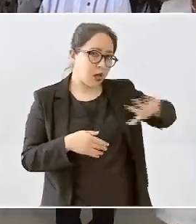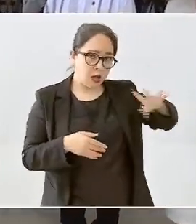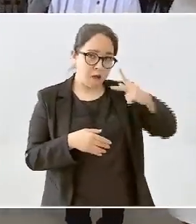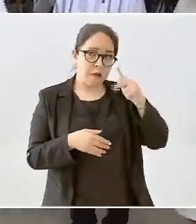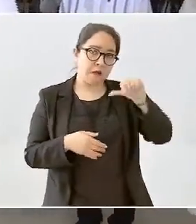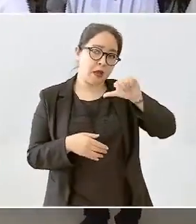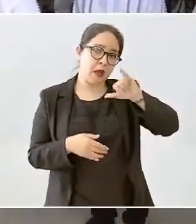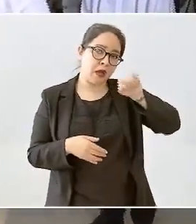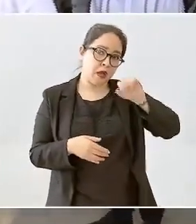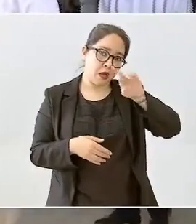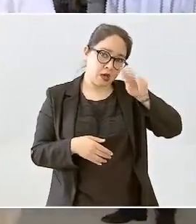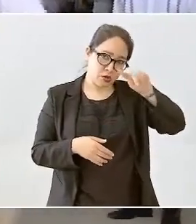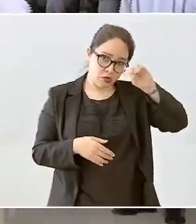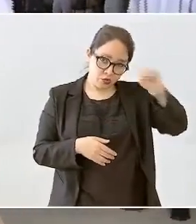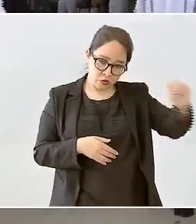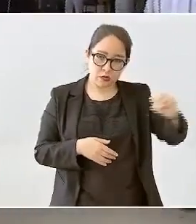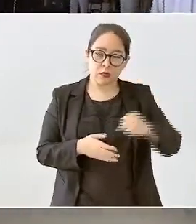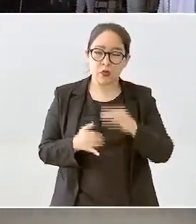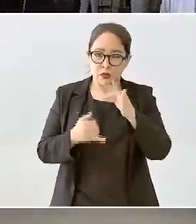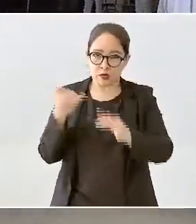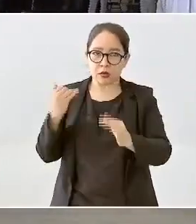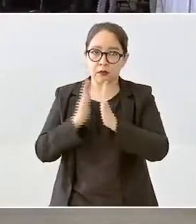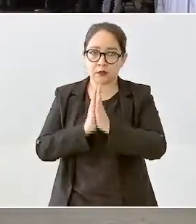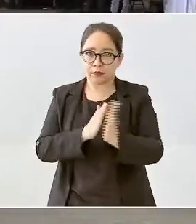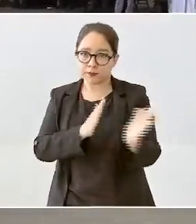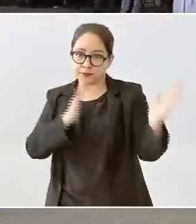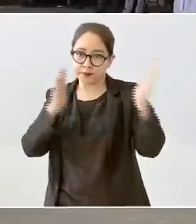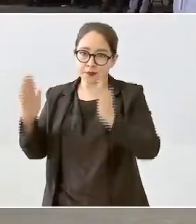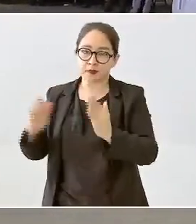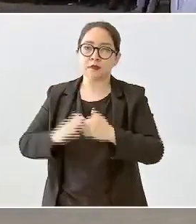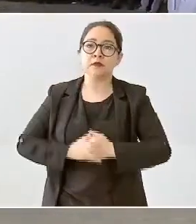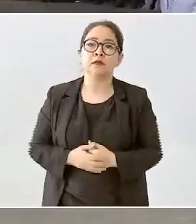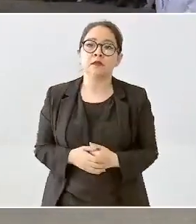Si me permite, pasamos a la última, por favor.